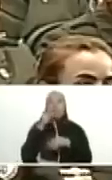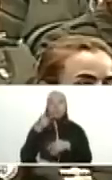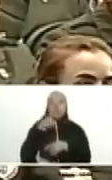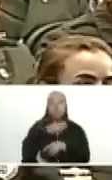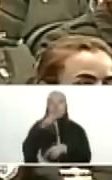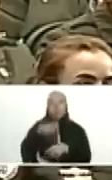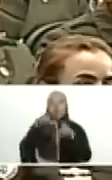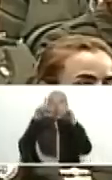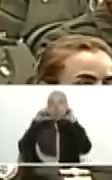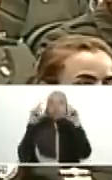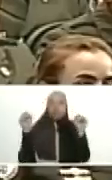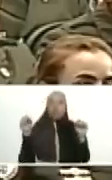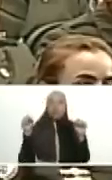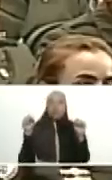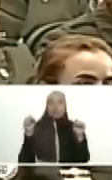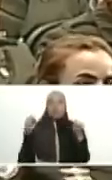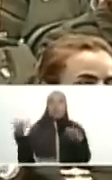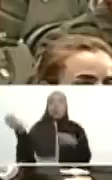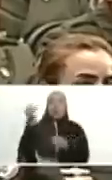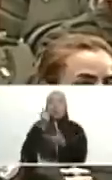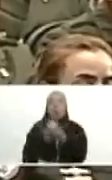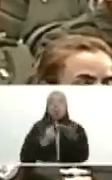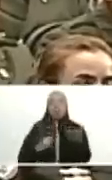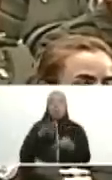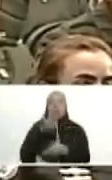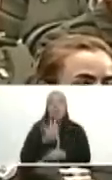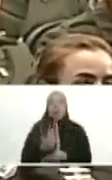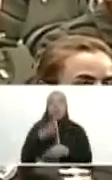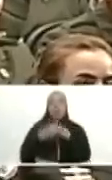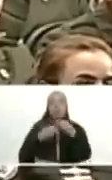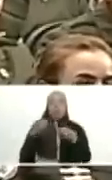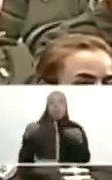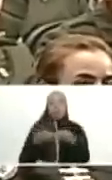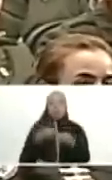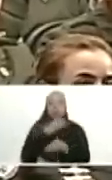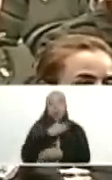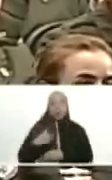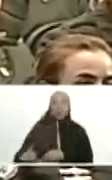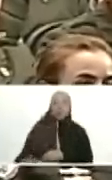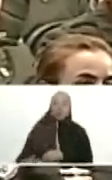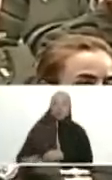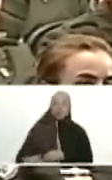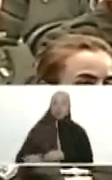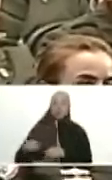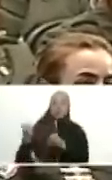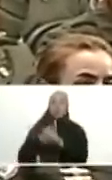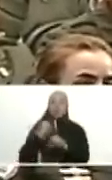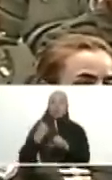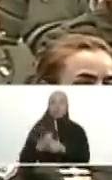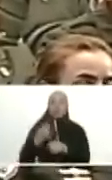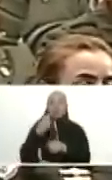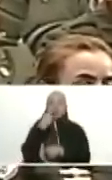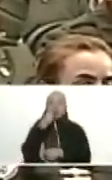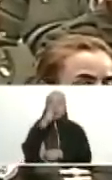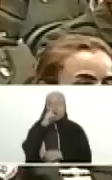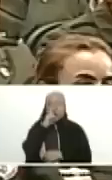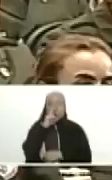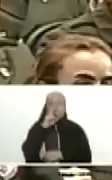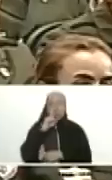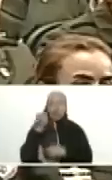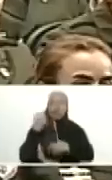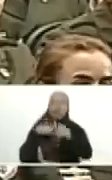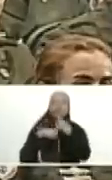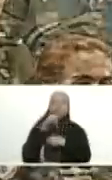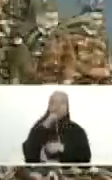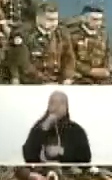personal profesional adscrito a la Guardia de Honor Presidencial y a la Dirección General de Contrainteligencia Militar. al grado